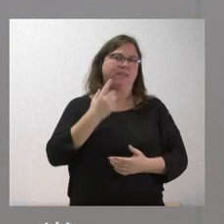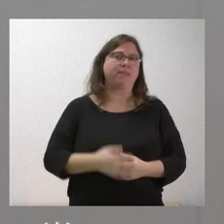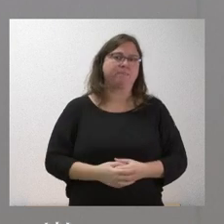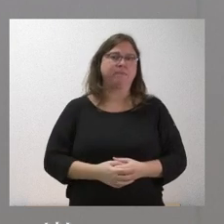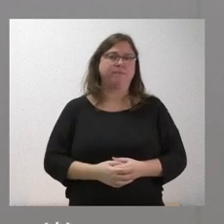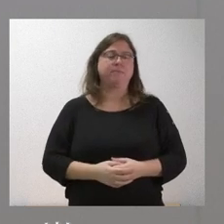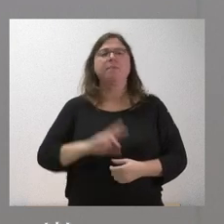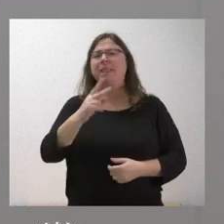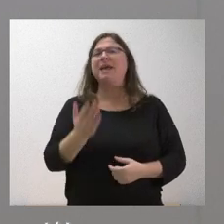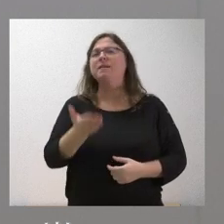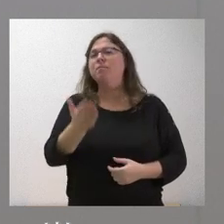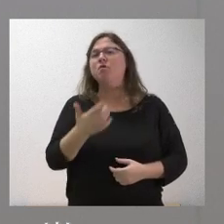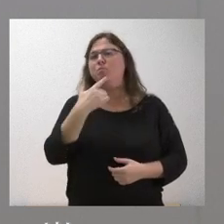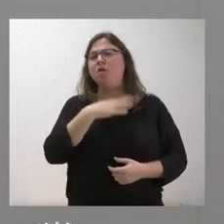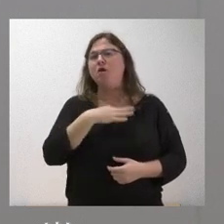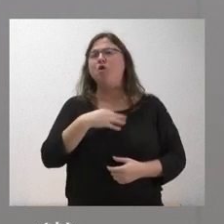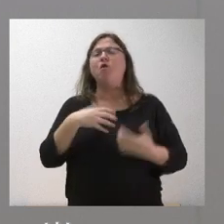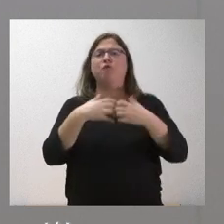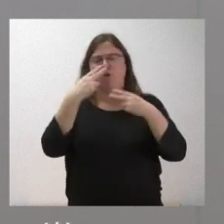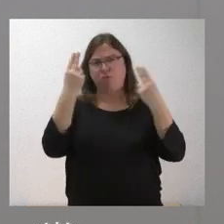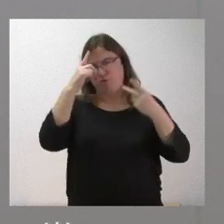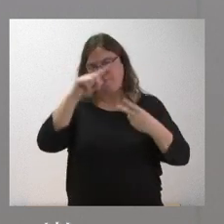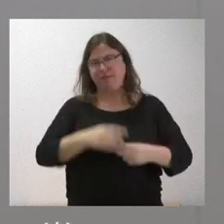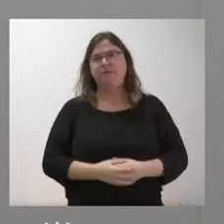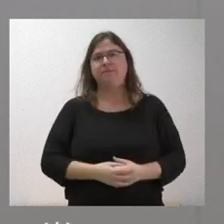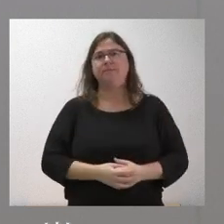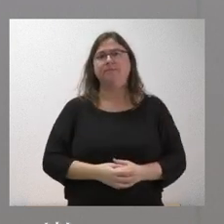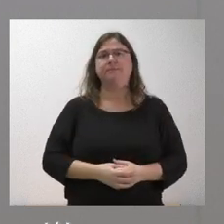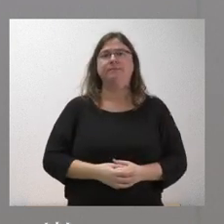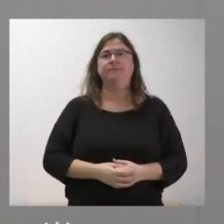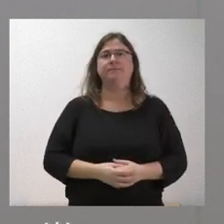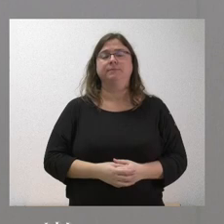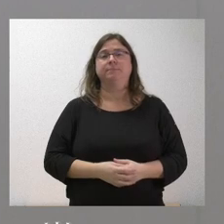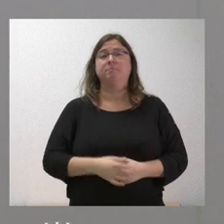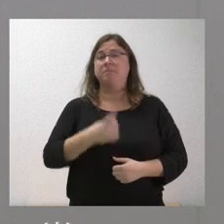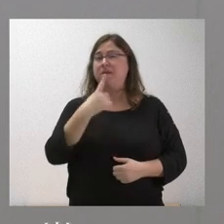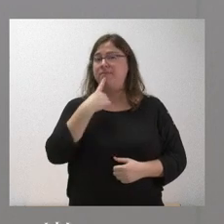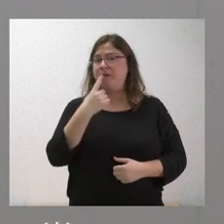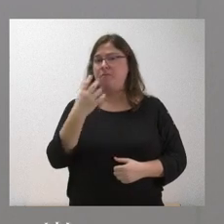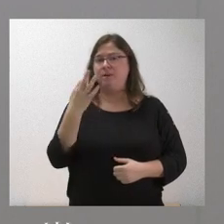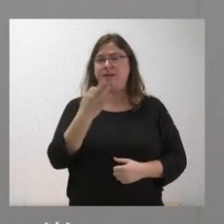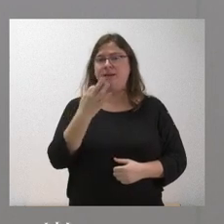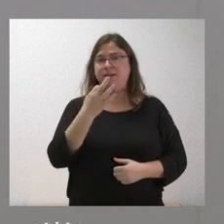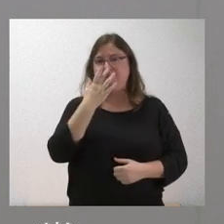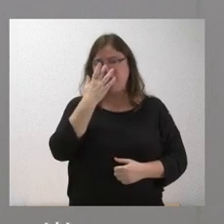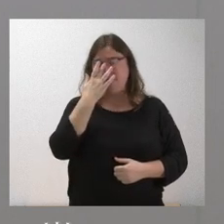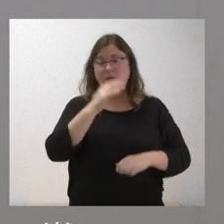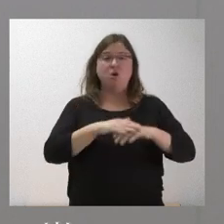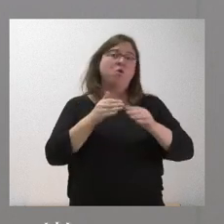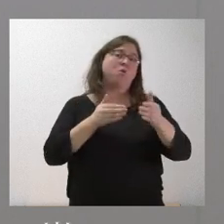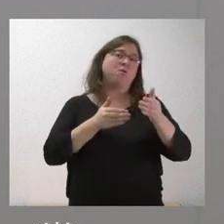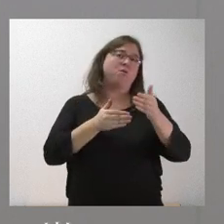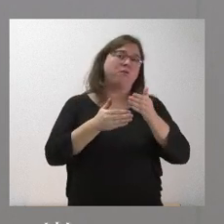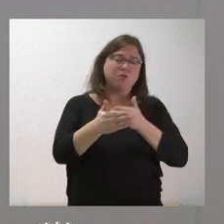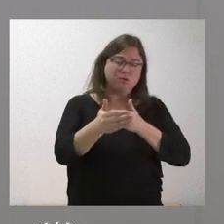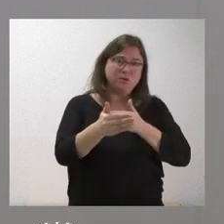seguro que los empleados públicos recuerdan pero también decimos que pensando en el futuro tenemos que defender